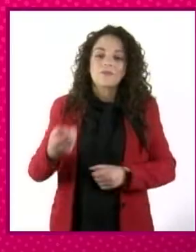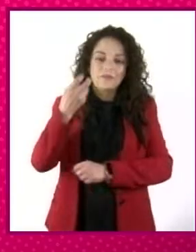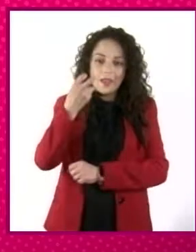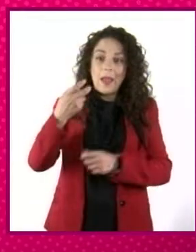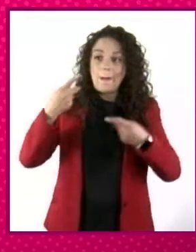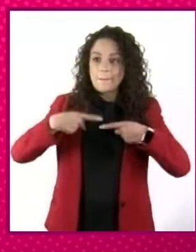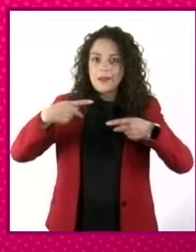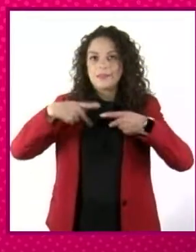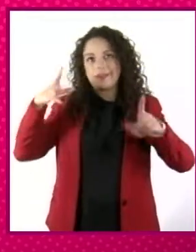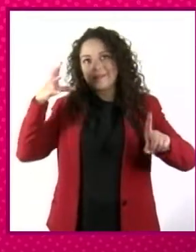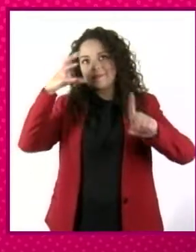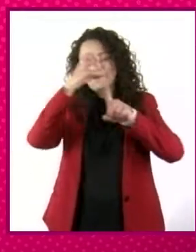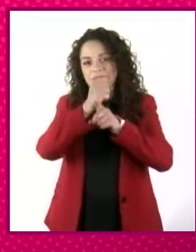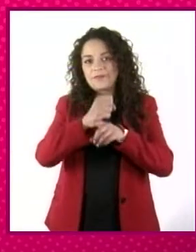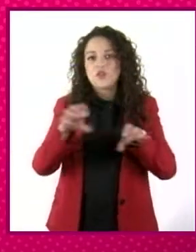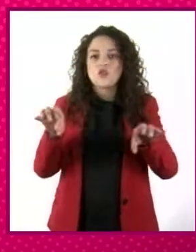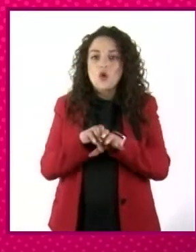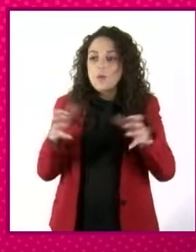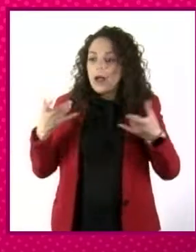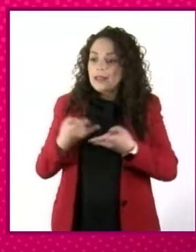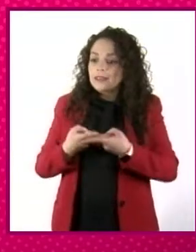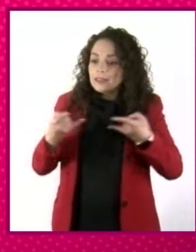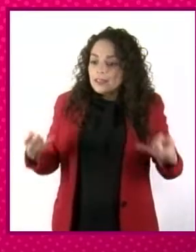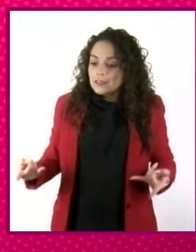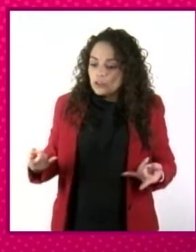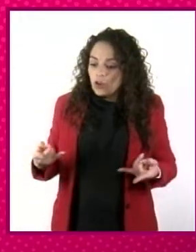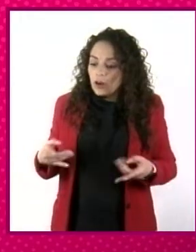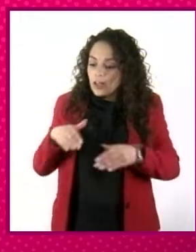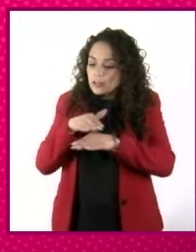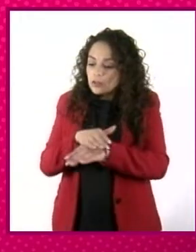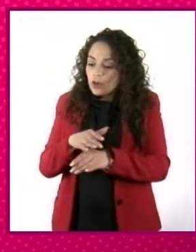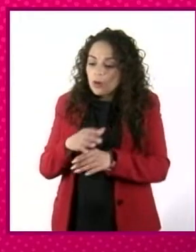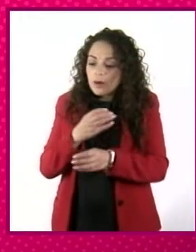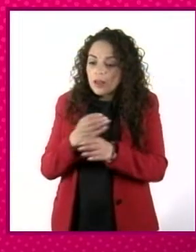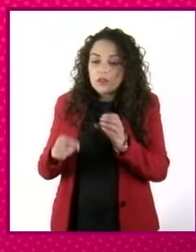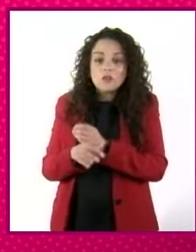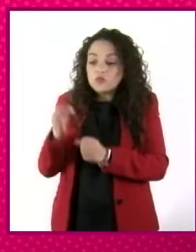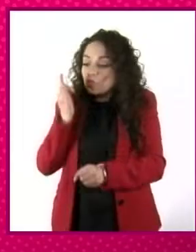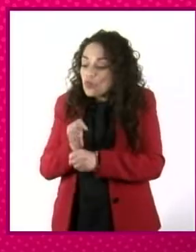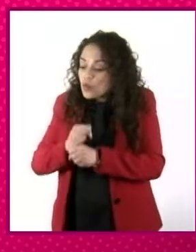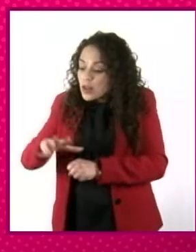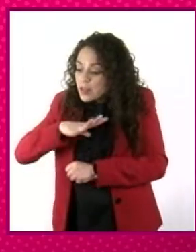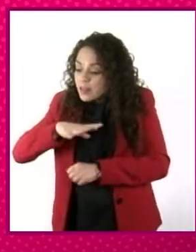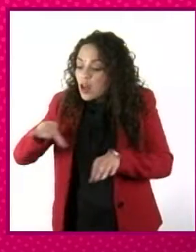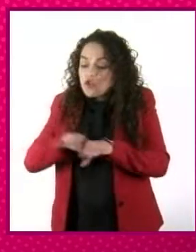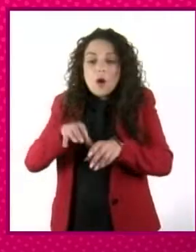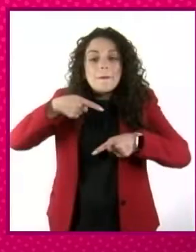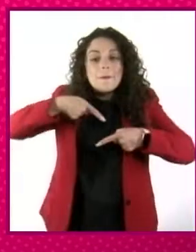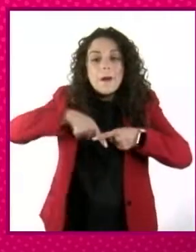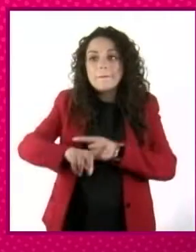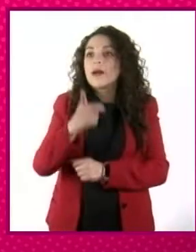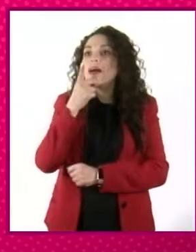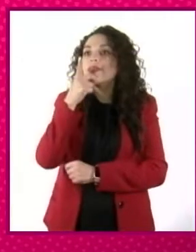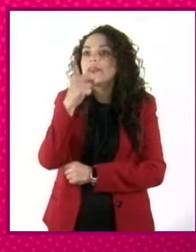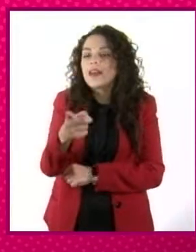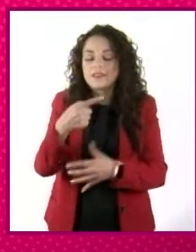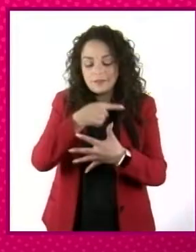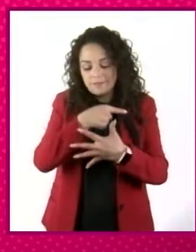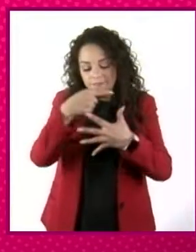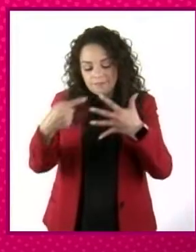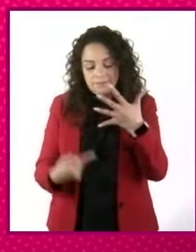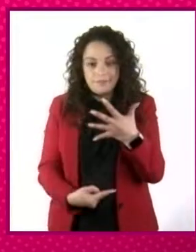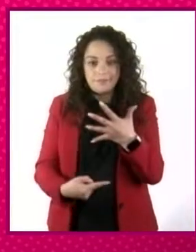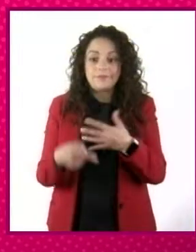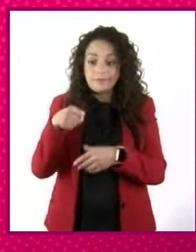¿Cómo hacer la historia de lo inmediato, ¿no? ¿Cómo hablar de esto que estamos viviendo ahorita? ¿Cómo empezar a decir, esto va a